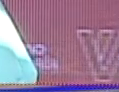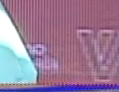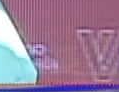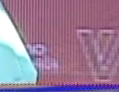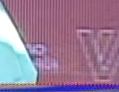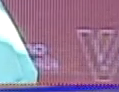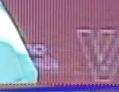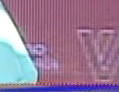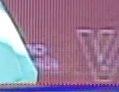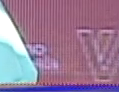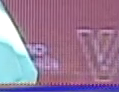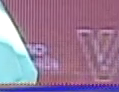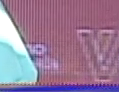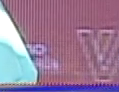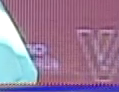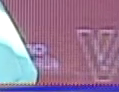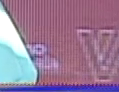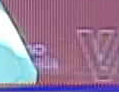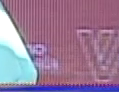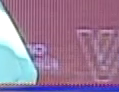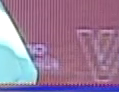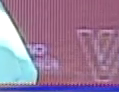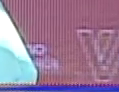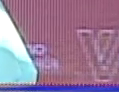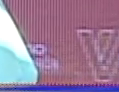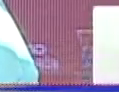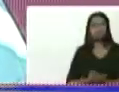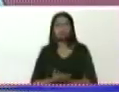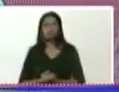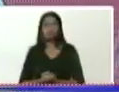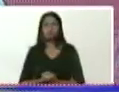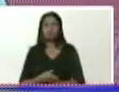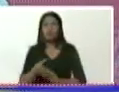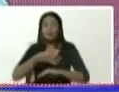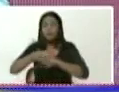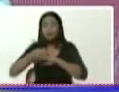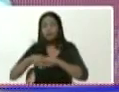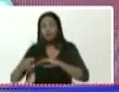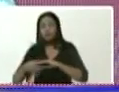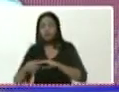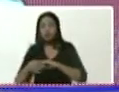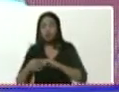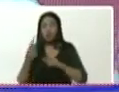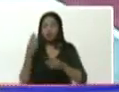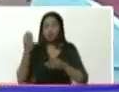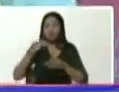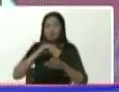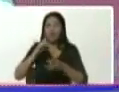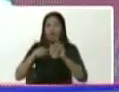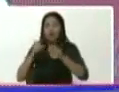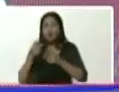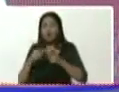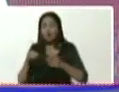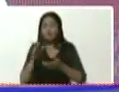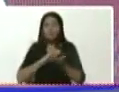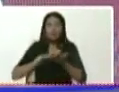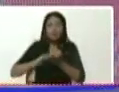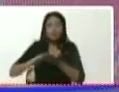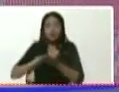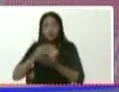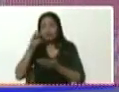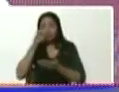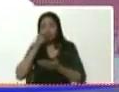el municipio que más ha disminuido los índices, o mejor, o que ha mejorado sus índices de